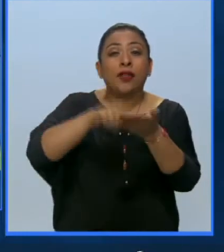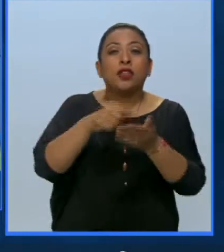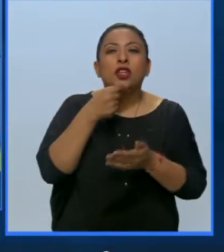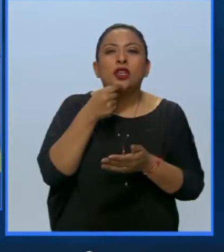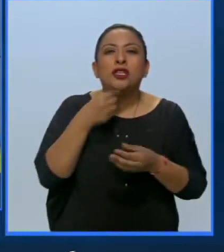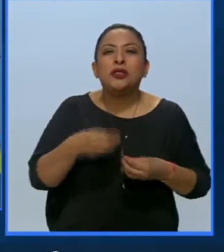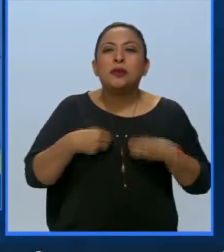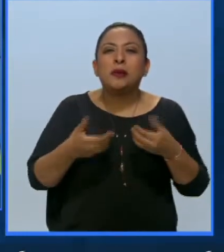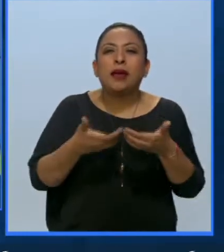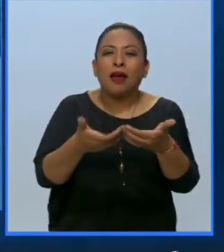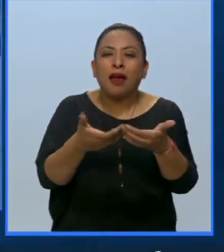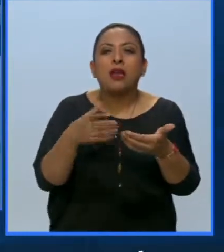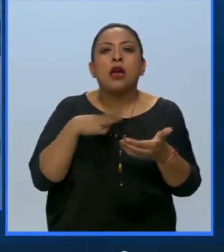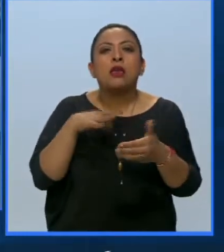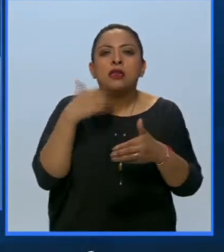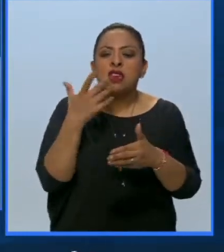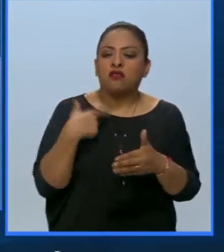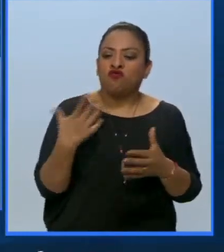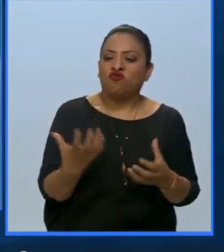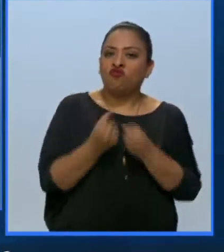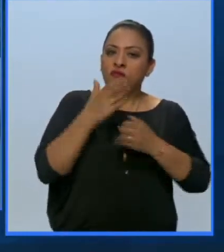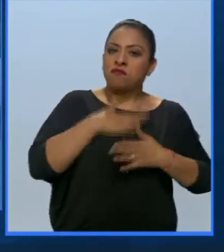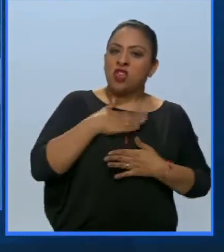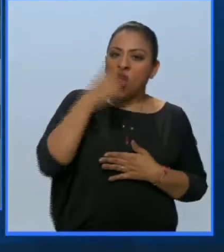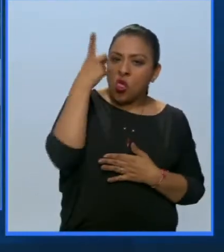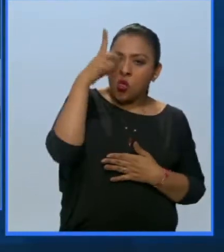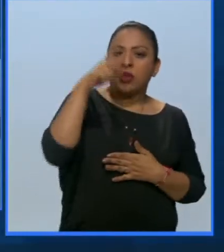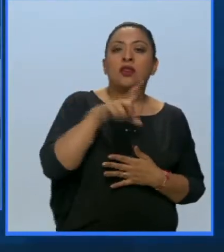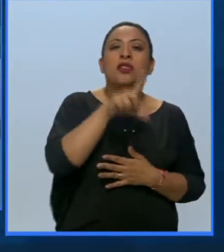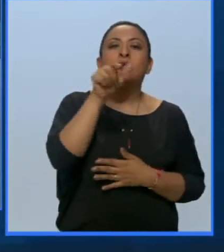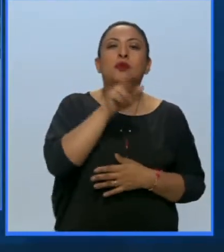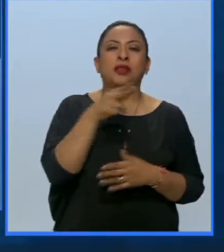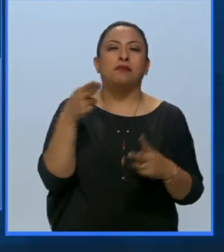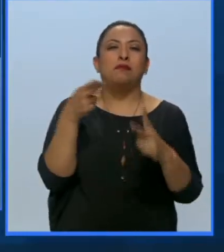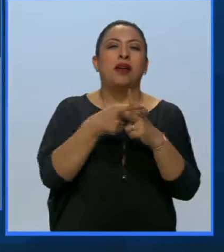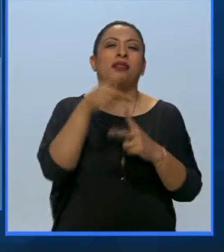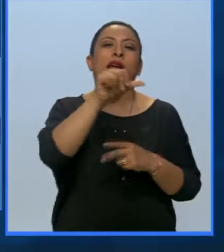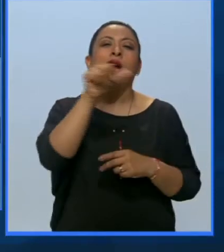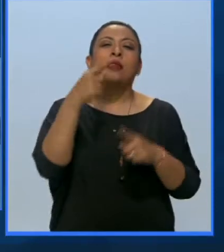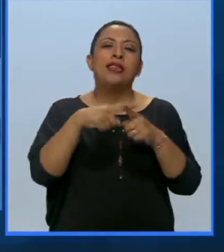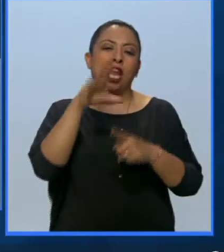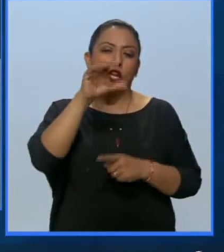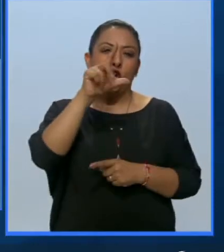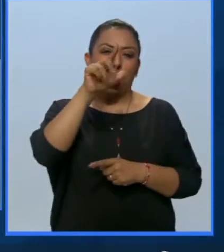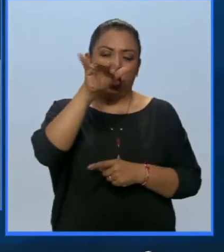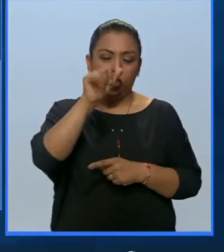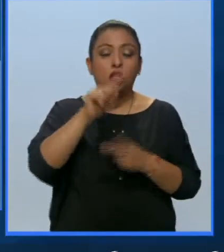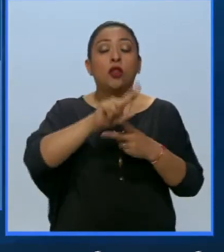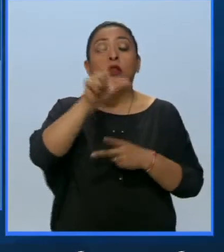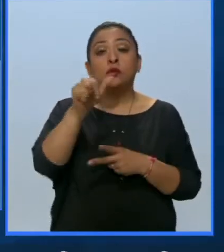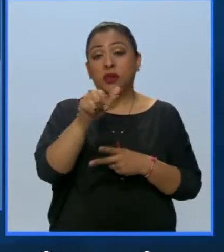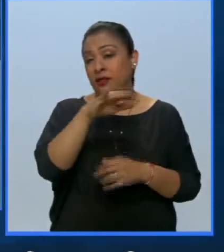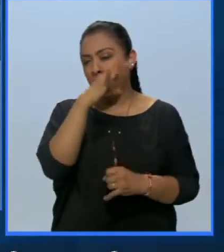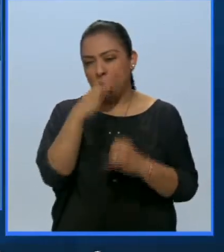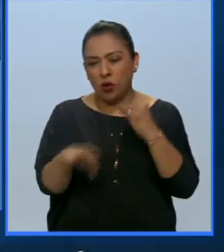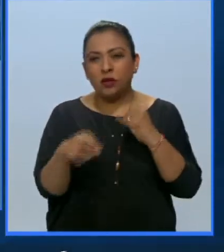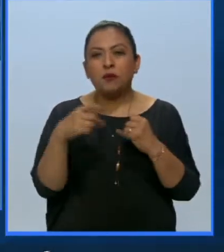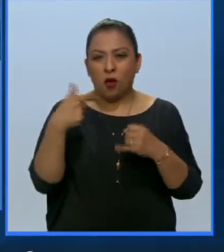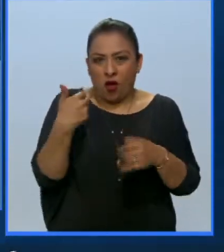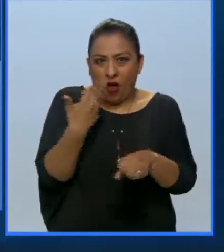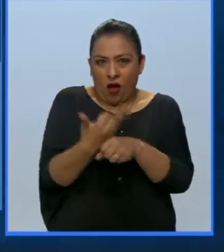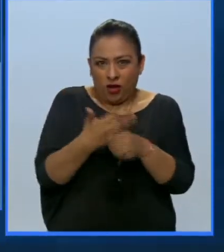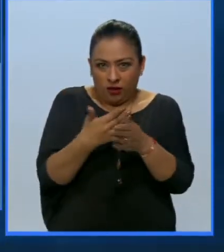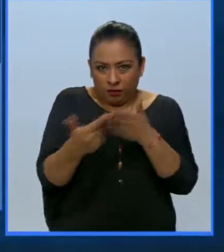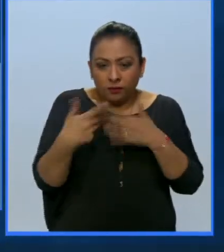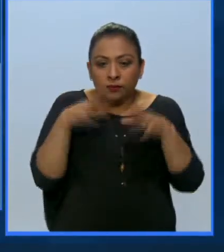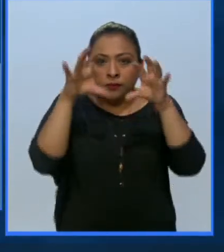para luchar por el territorio, que justo es días después del asesinato de Colosio. Y termina en época actual, donde un grupo de civiles recupera el